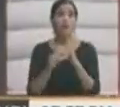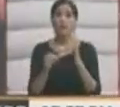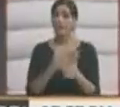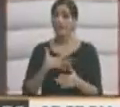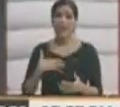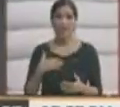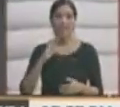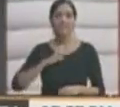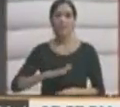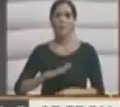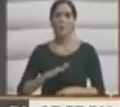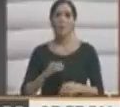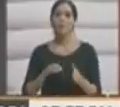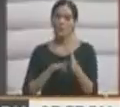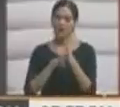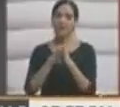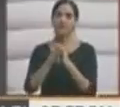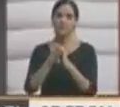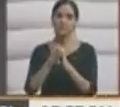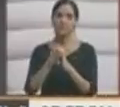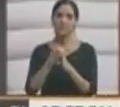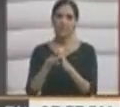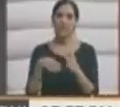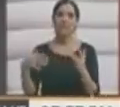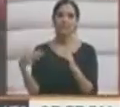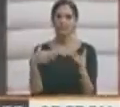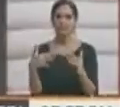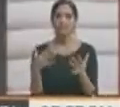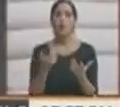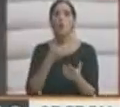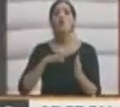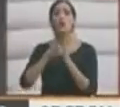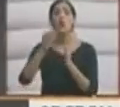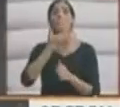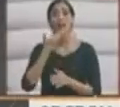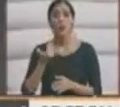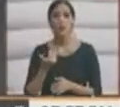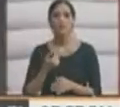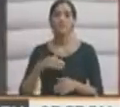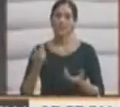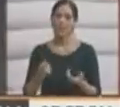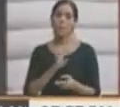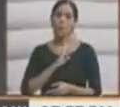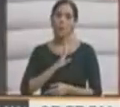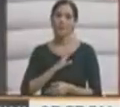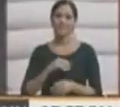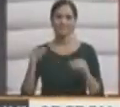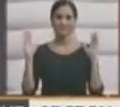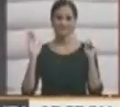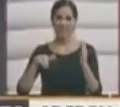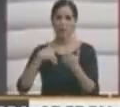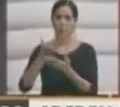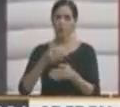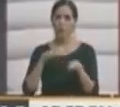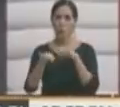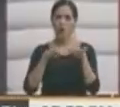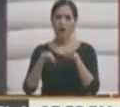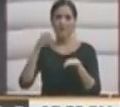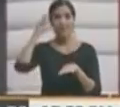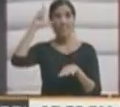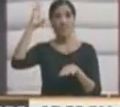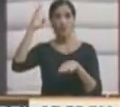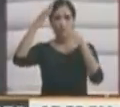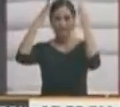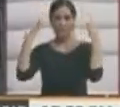estemos, por salir de este atolladero, por un futuro mejor que estoy seguro nos pertenece. Hasta el próximo jueves, Dios y la